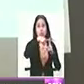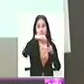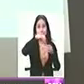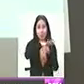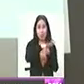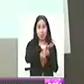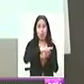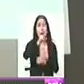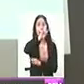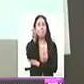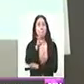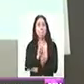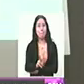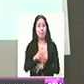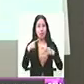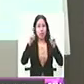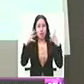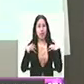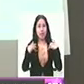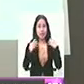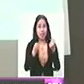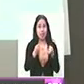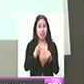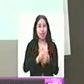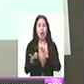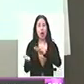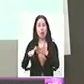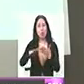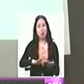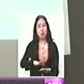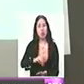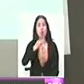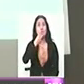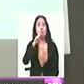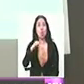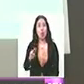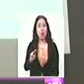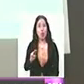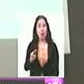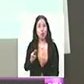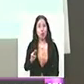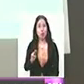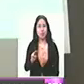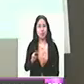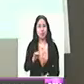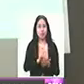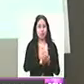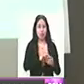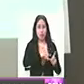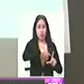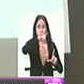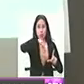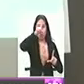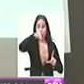el verde, que son los recuperados, y los decesos por día que se han estado dando